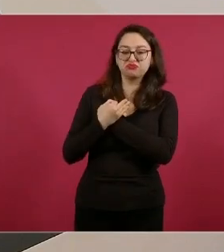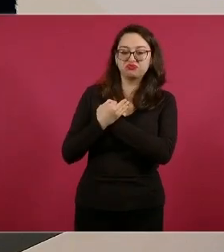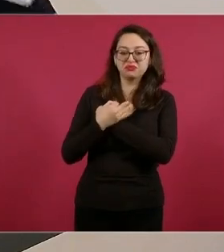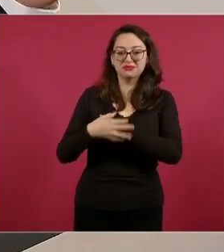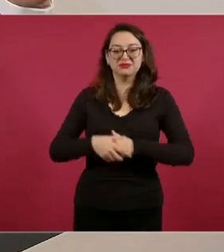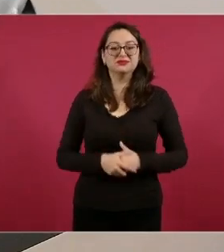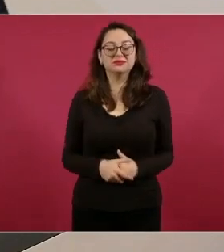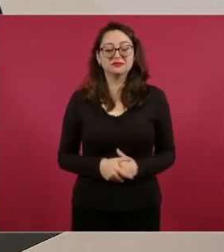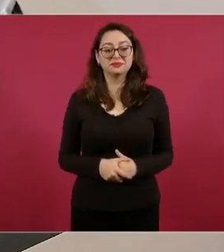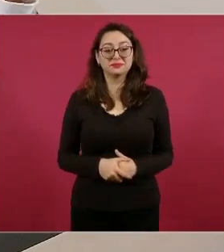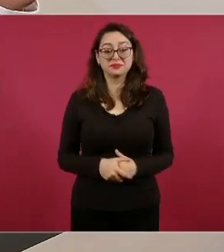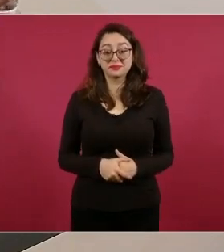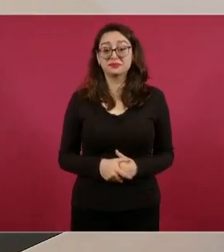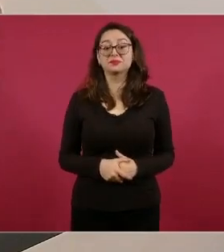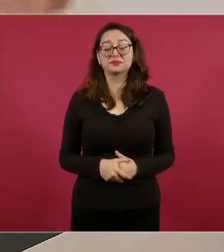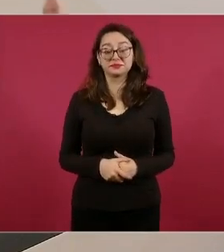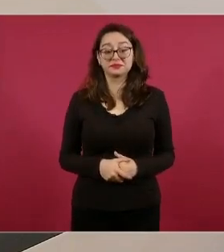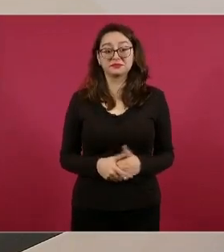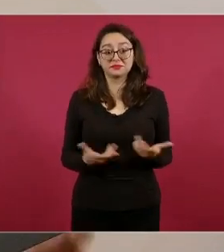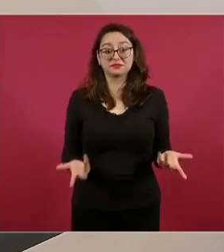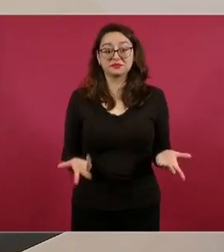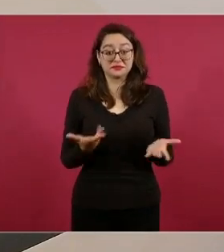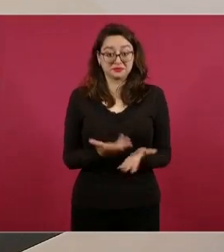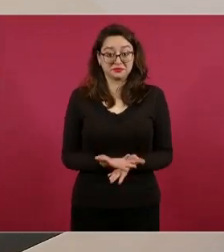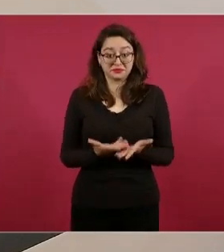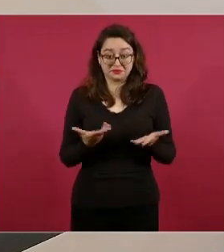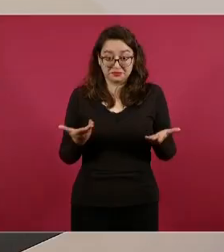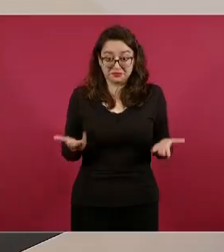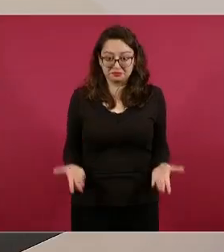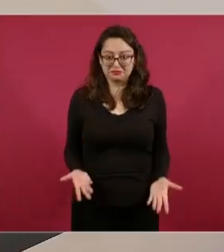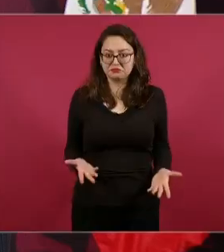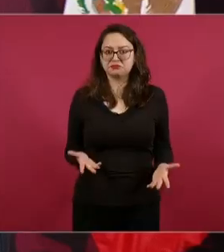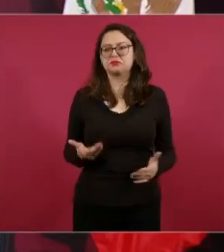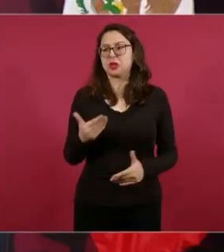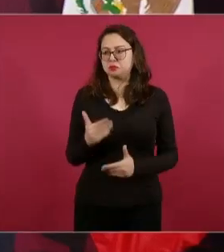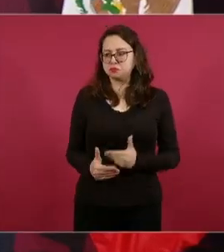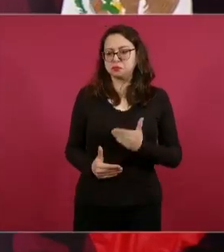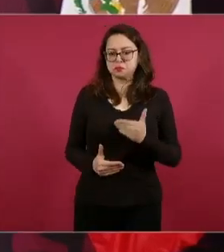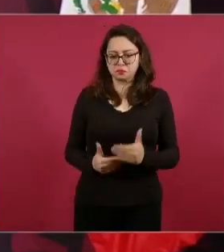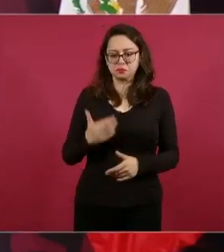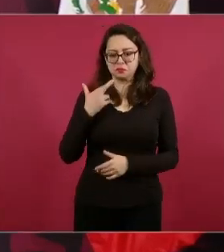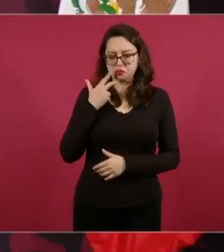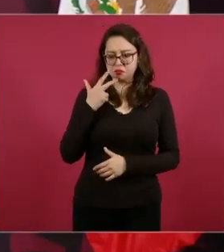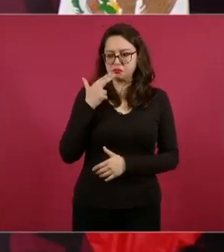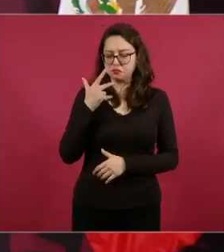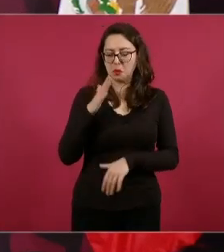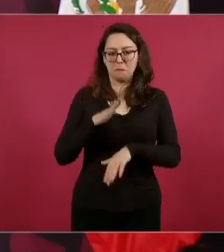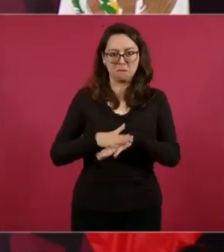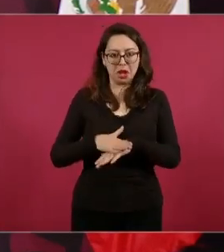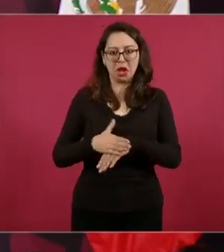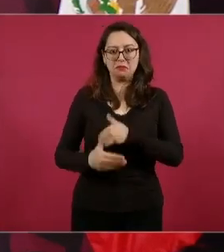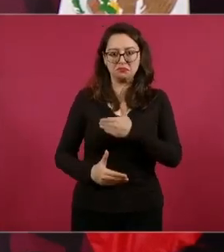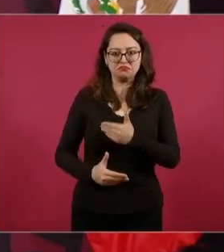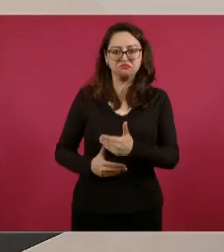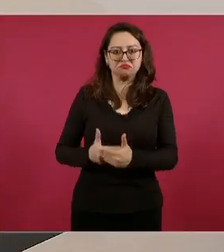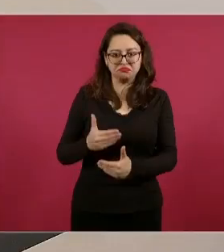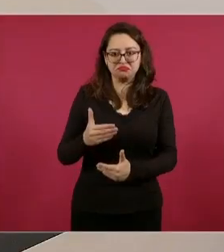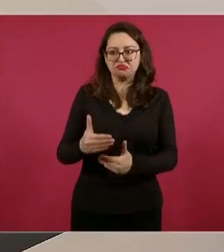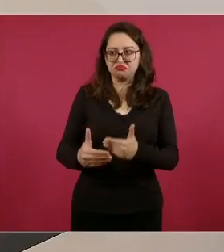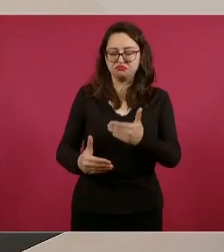Ahora ya hay más apoyo, no solo